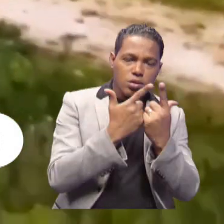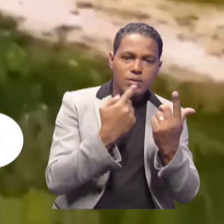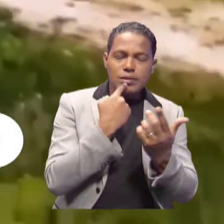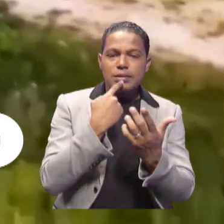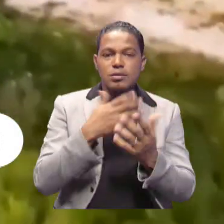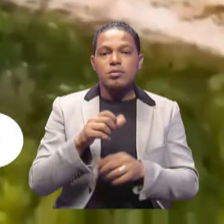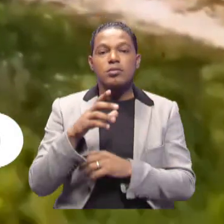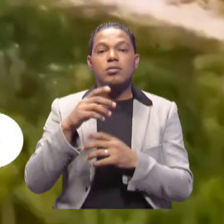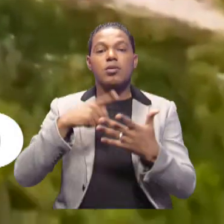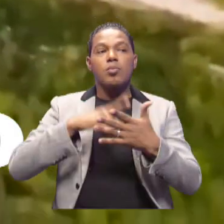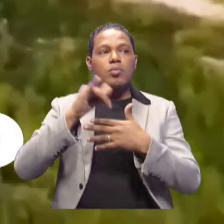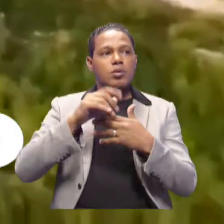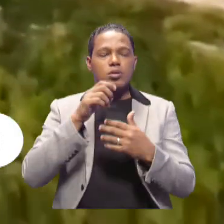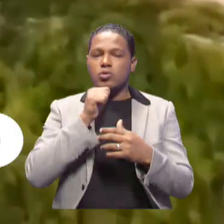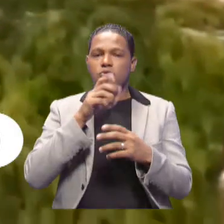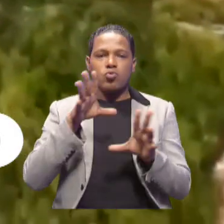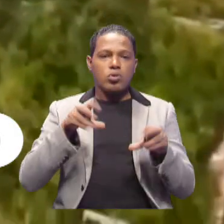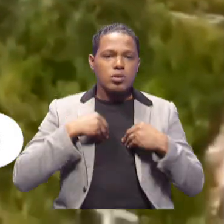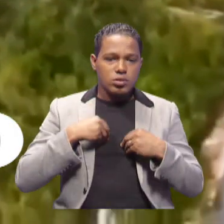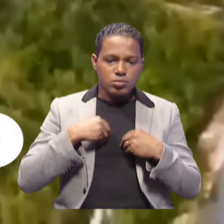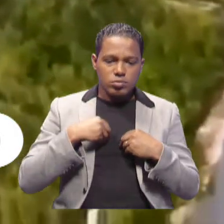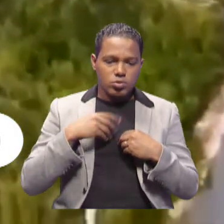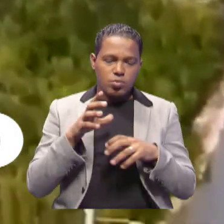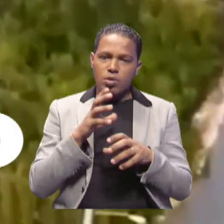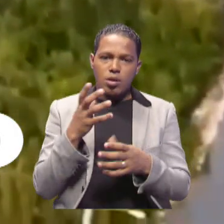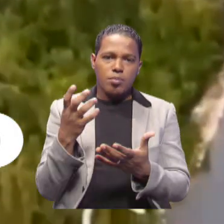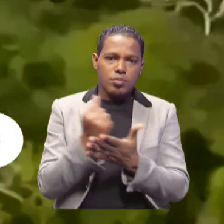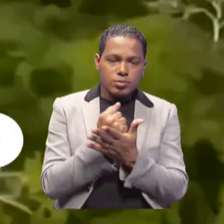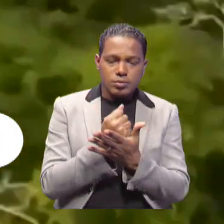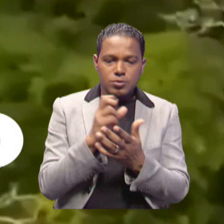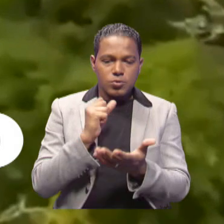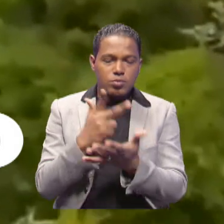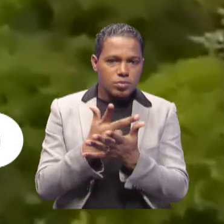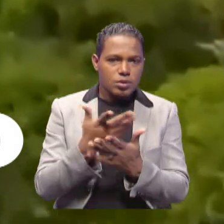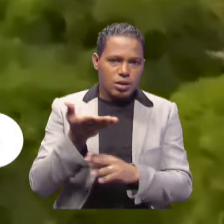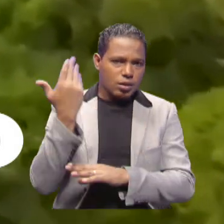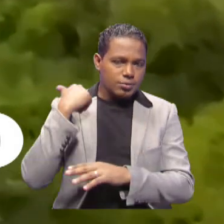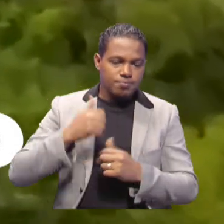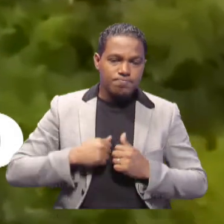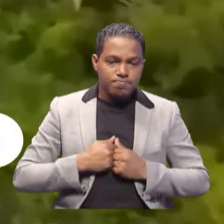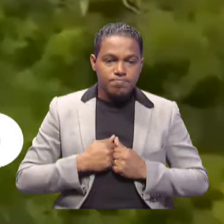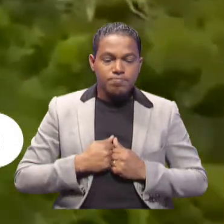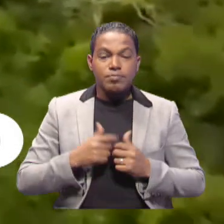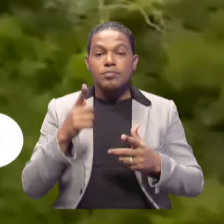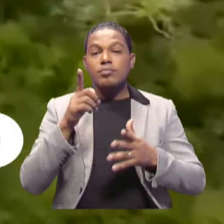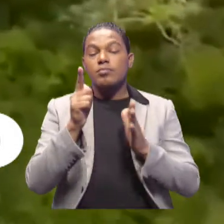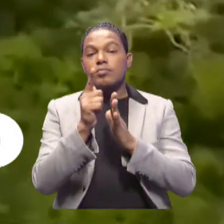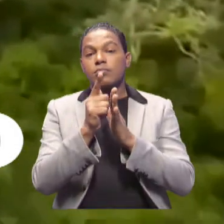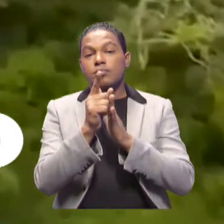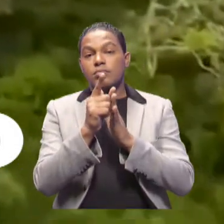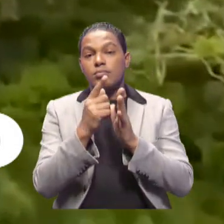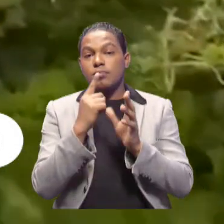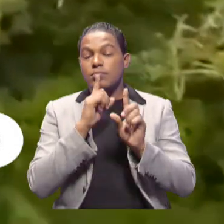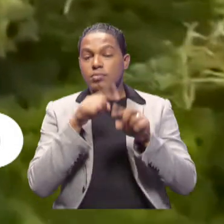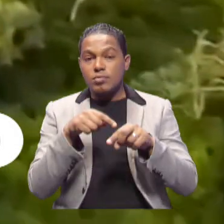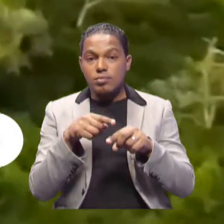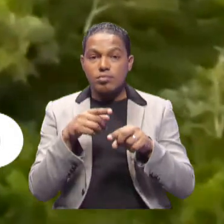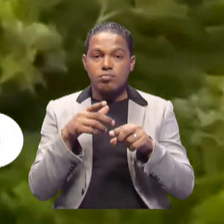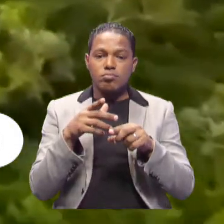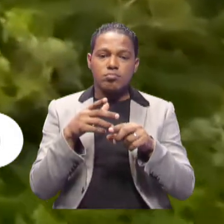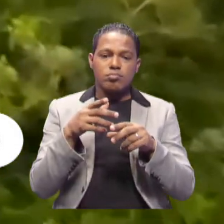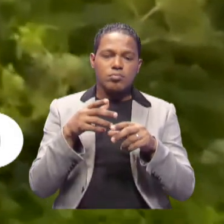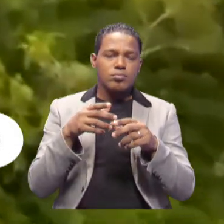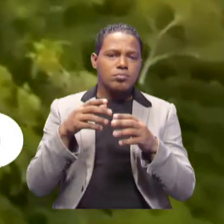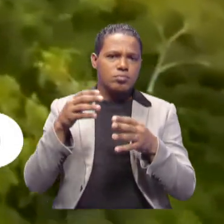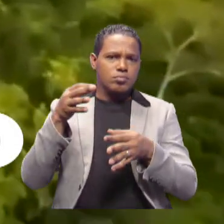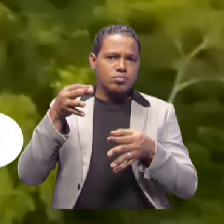el proyecto tal como fue concebido y aprobado originalmente. Valerio declaró que la sentencia evacuada por la